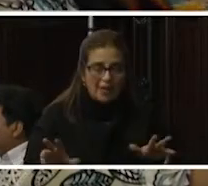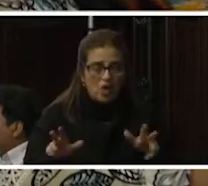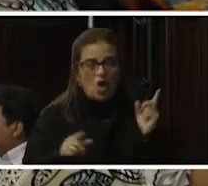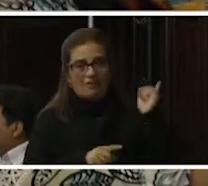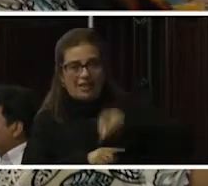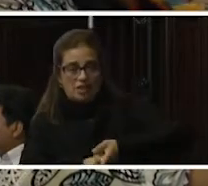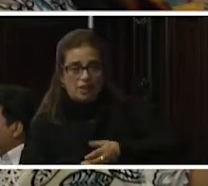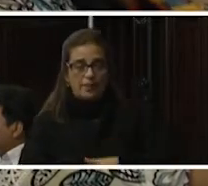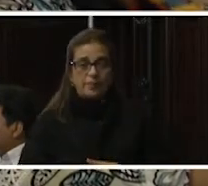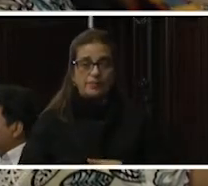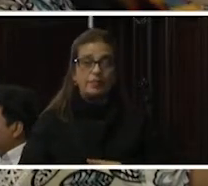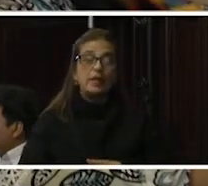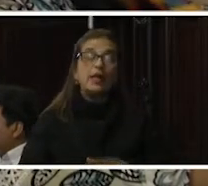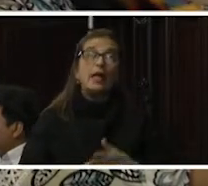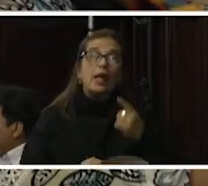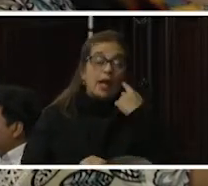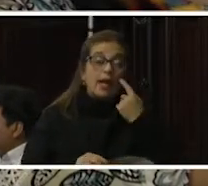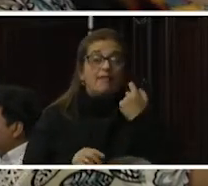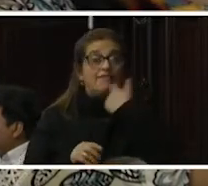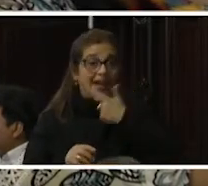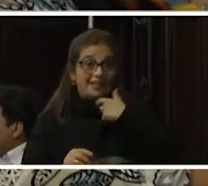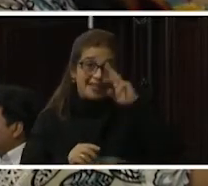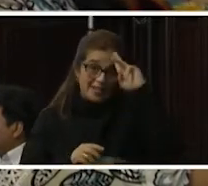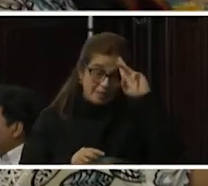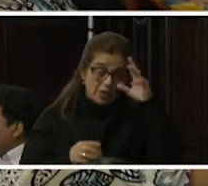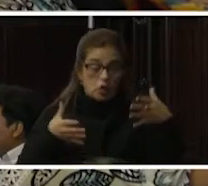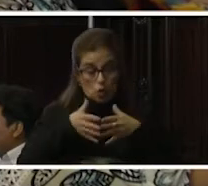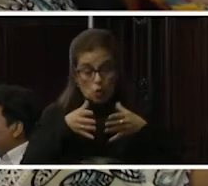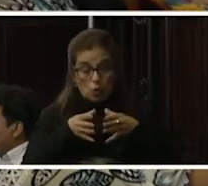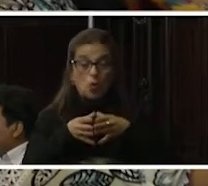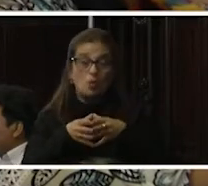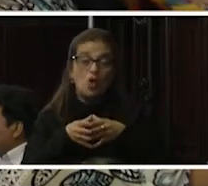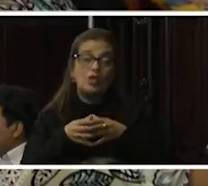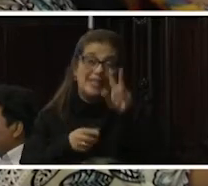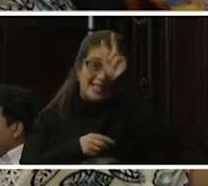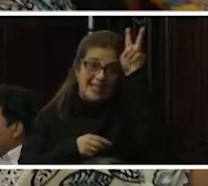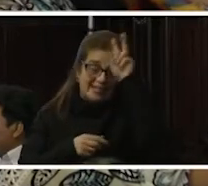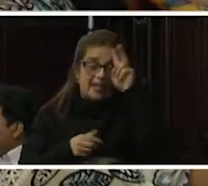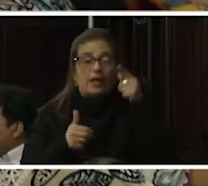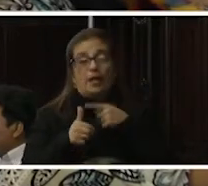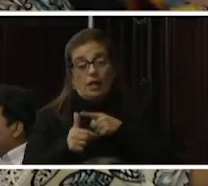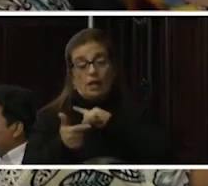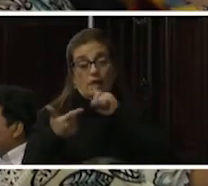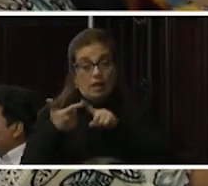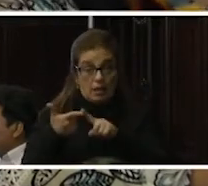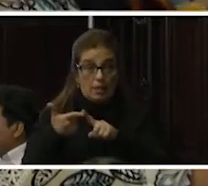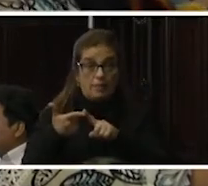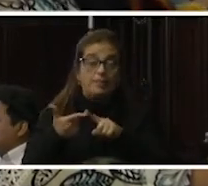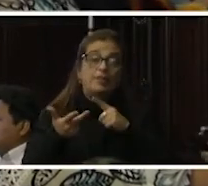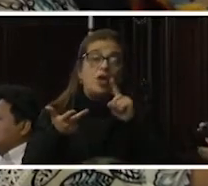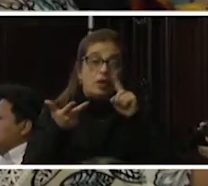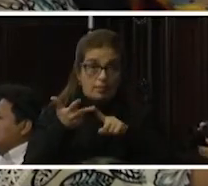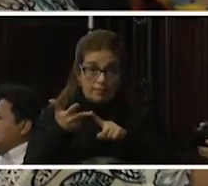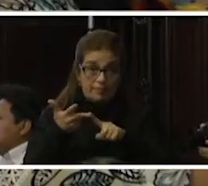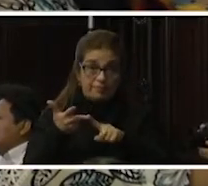forzada. La falta de categorización y protección de las reservas indígenas como Yabarí Tapiche, Yabarí Mirín, Sierra del